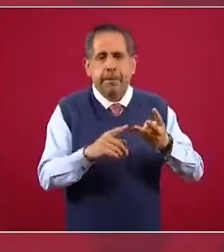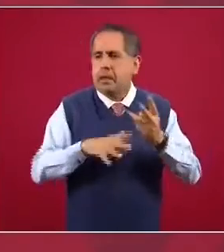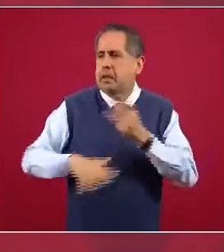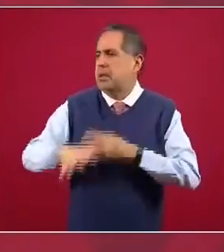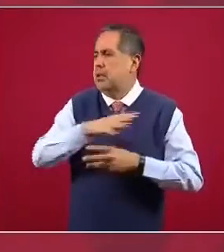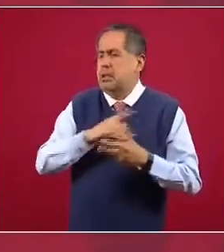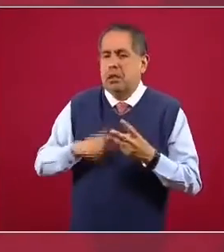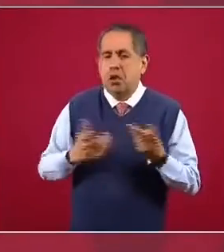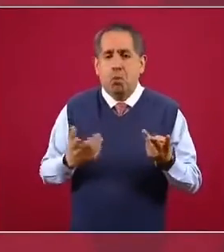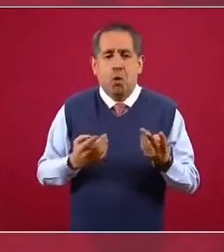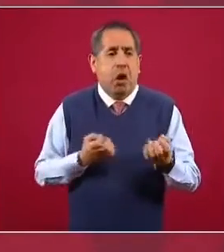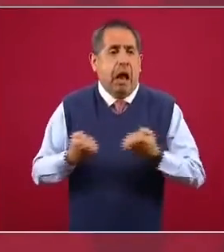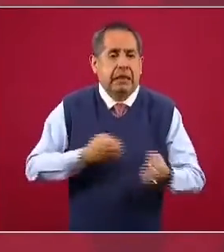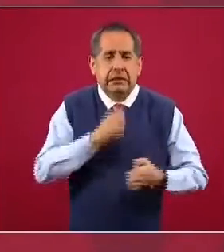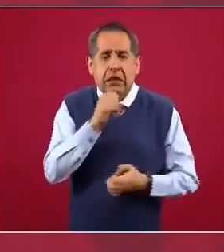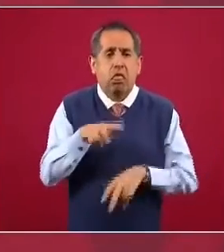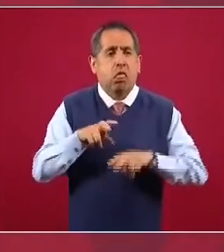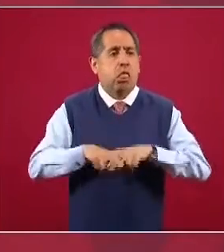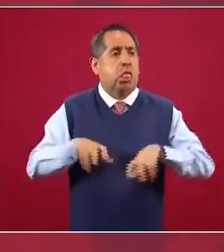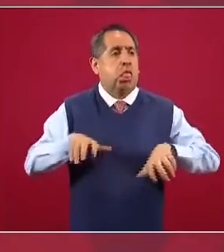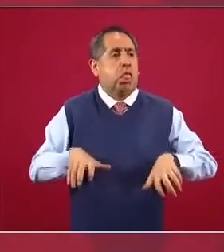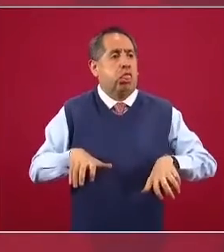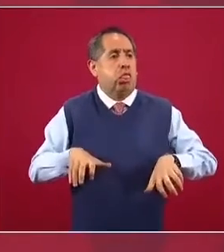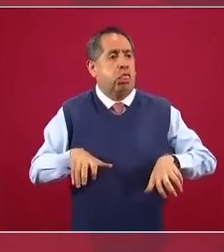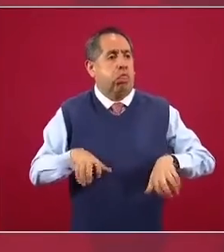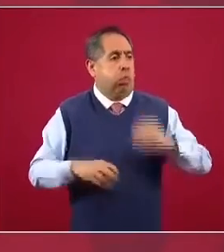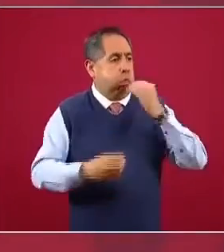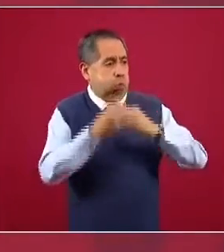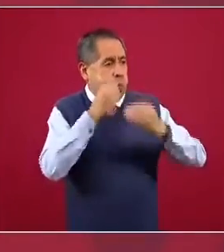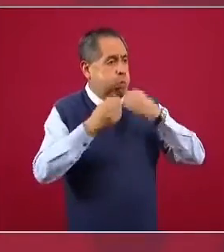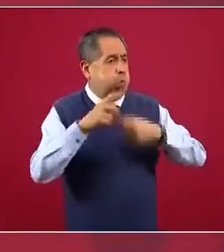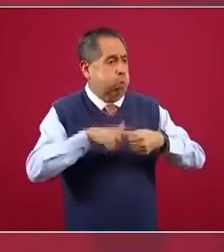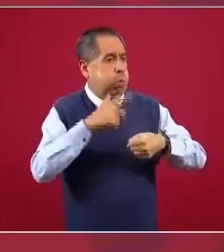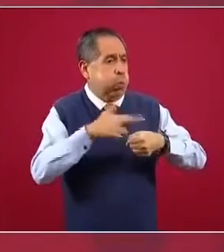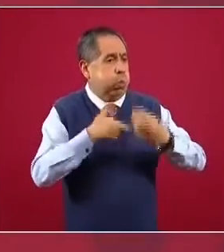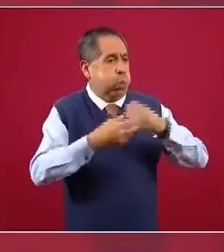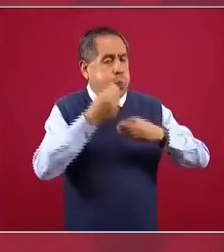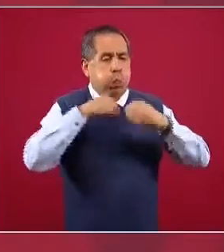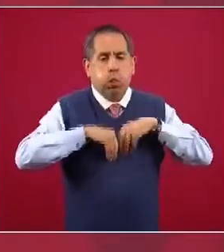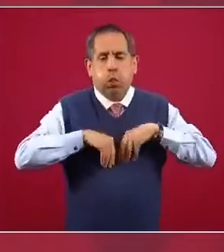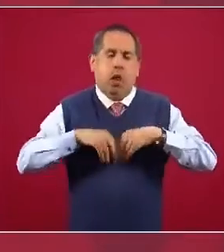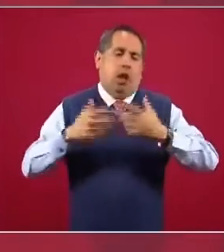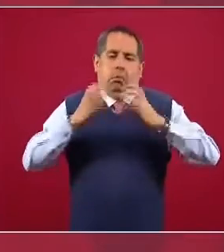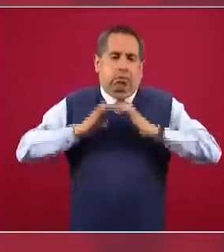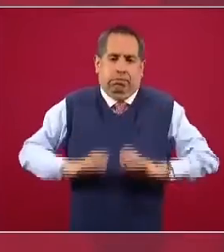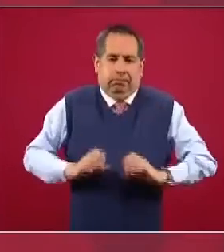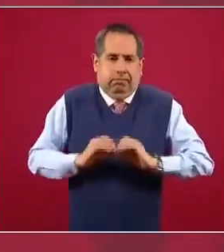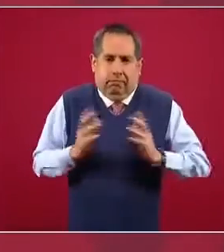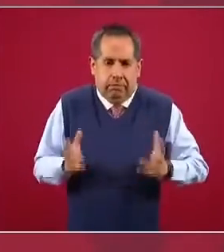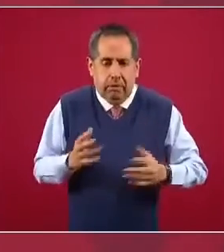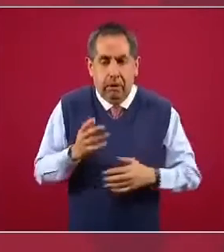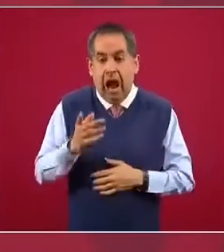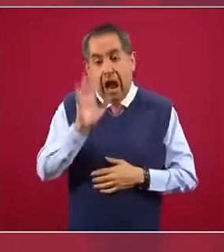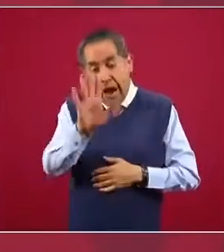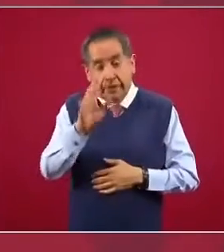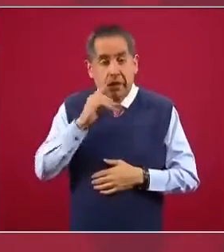que incluye también la inactividad física. Entonces, ahora cuando hablamos de que si se le echa la culpa o no a